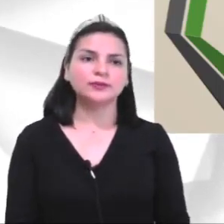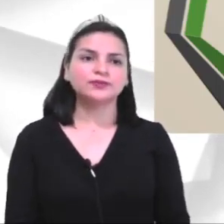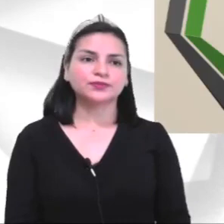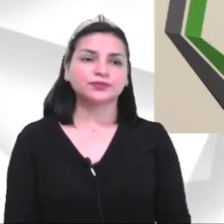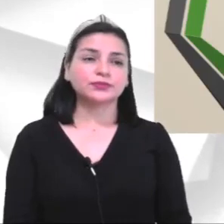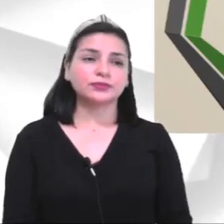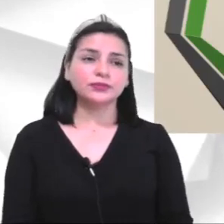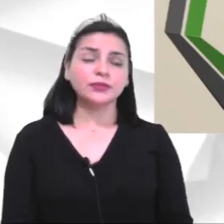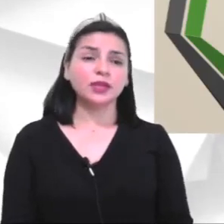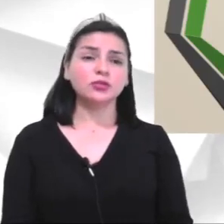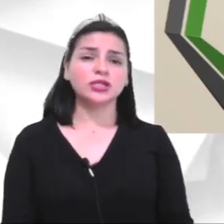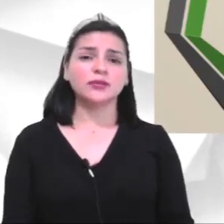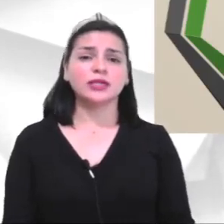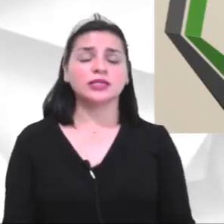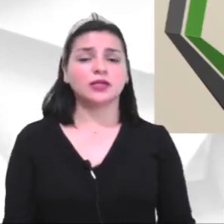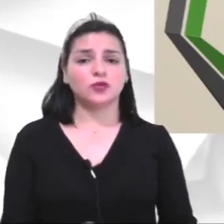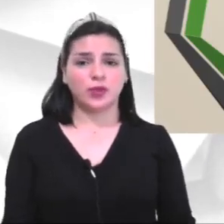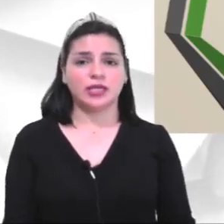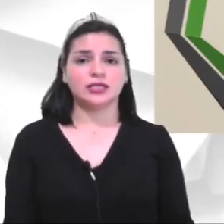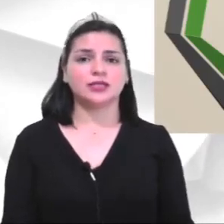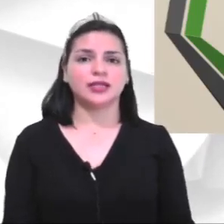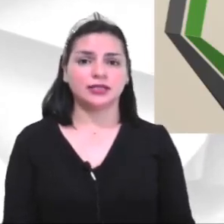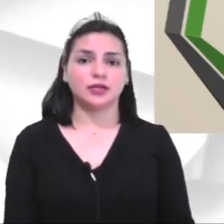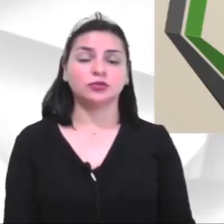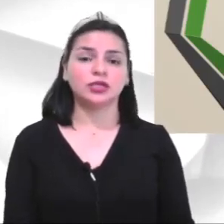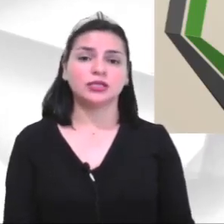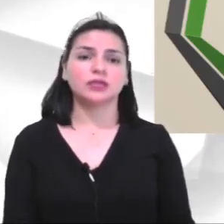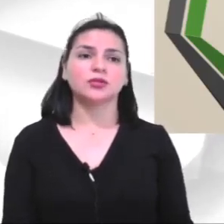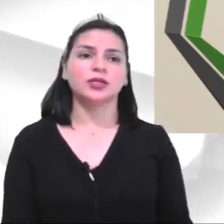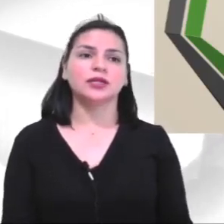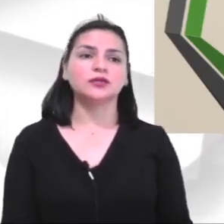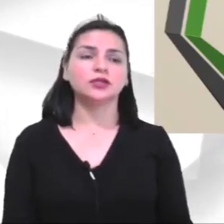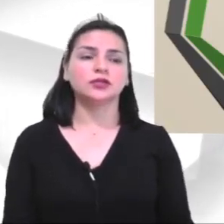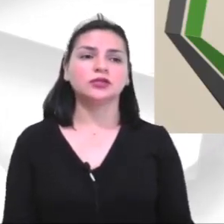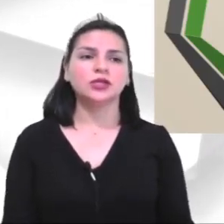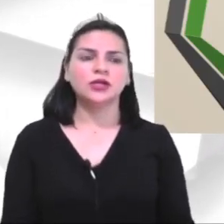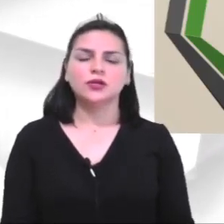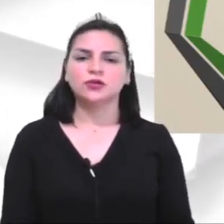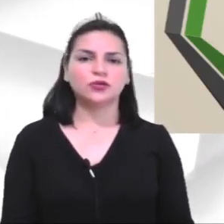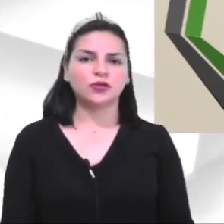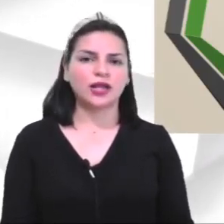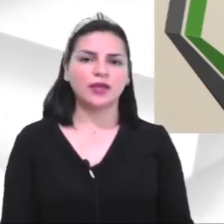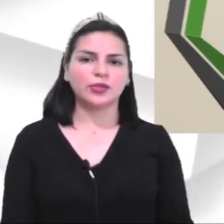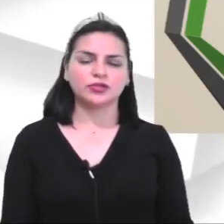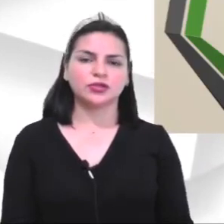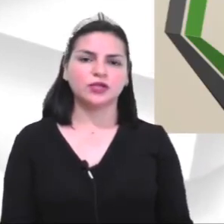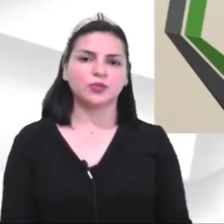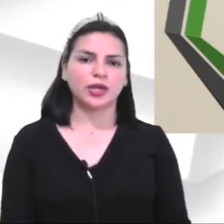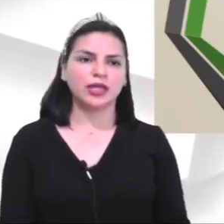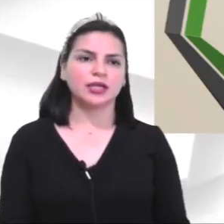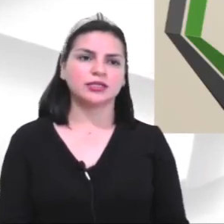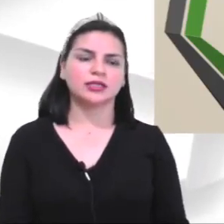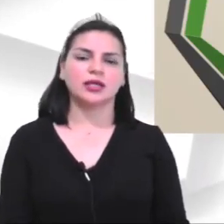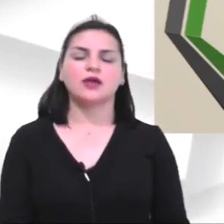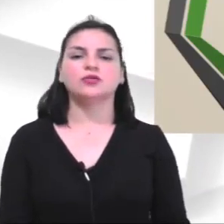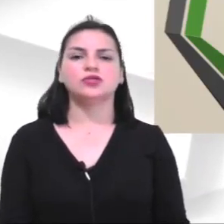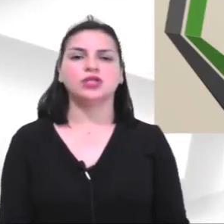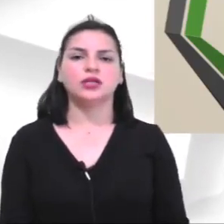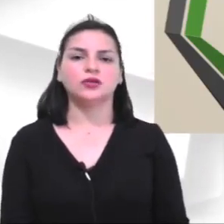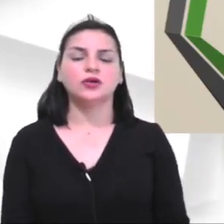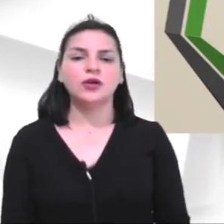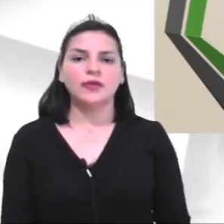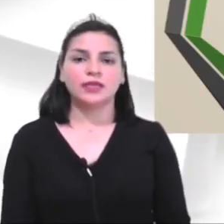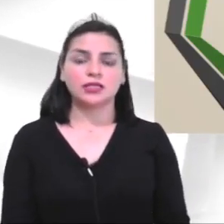salud. Muchas veces en los países tercermundistas como el de nosotros, no todas las personas pueden asistir a